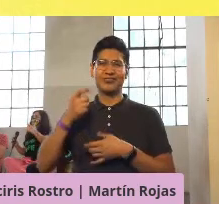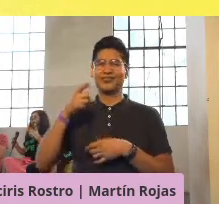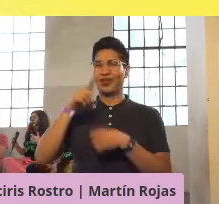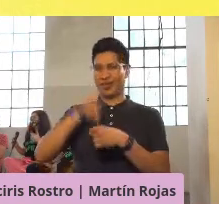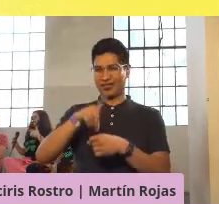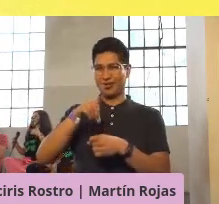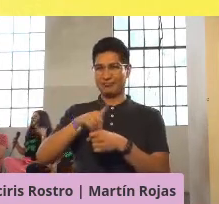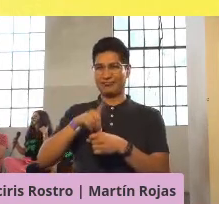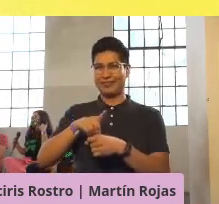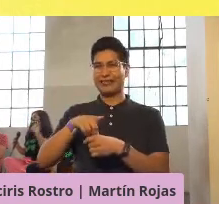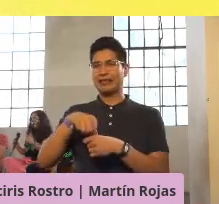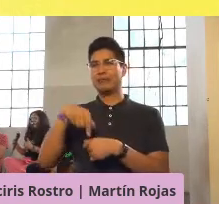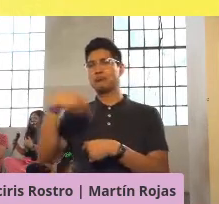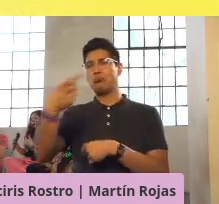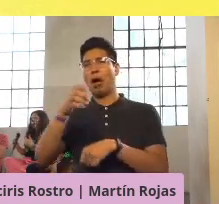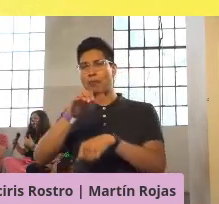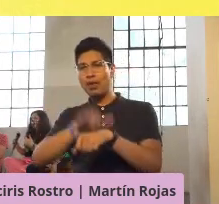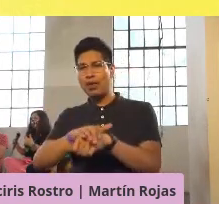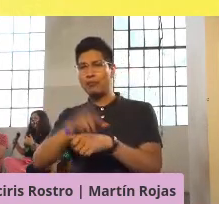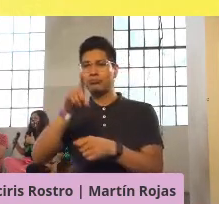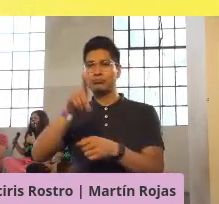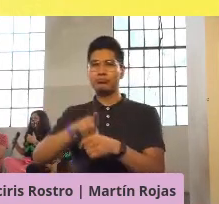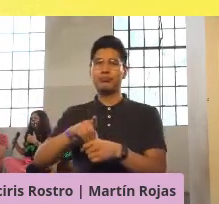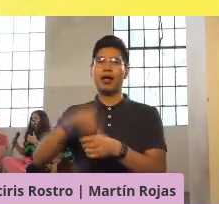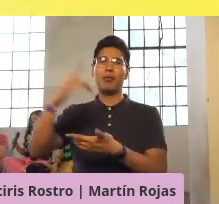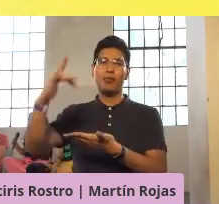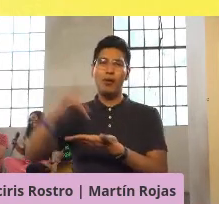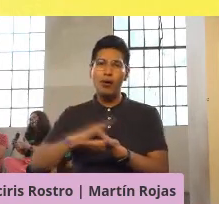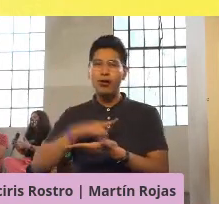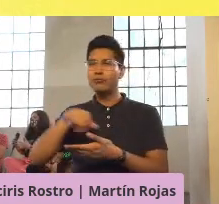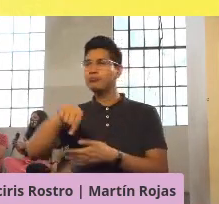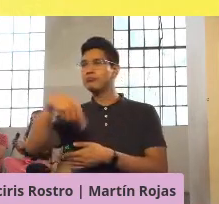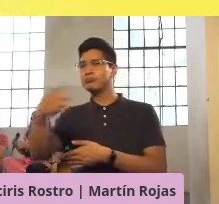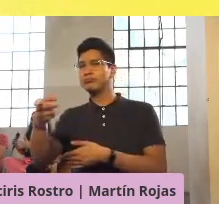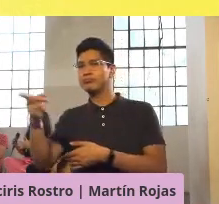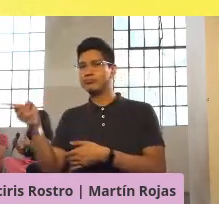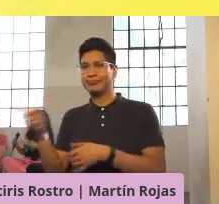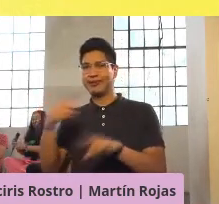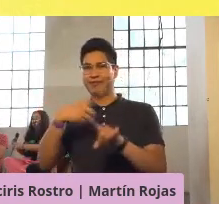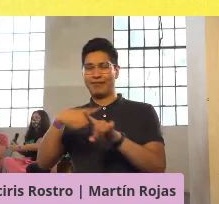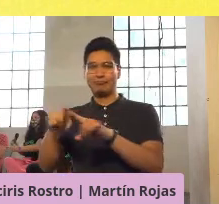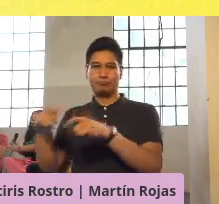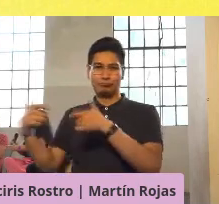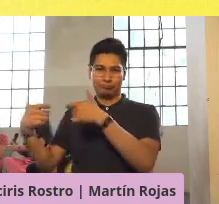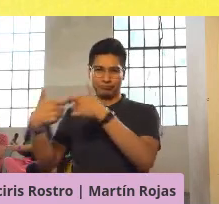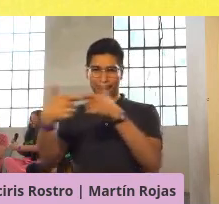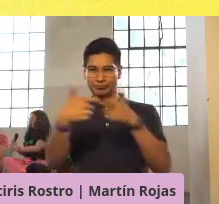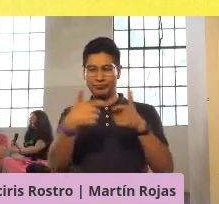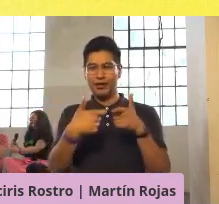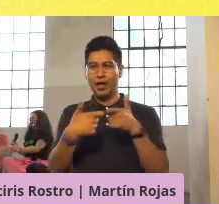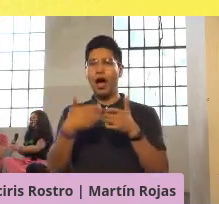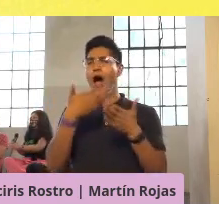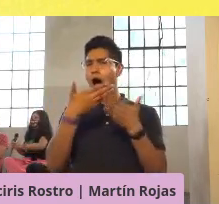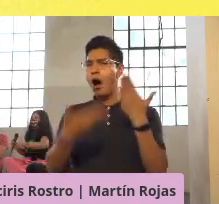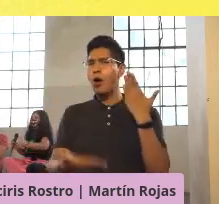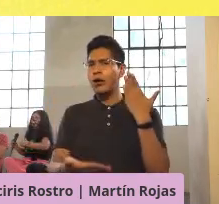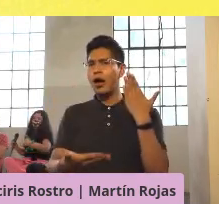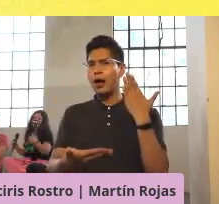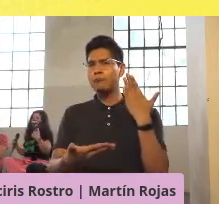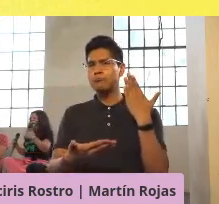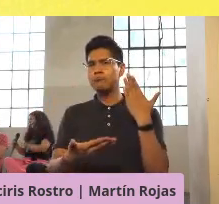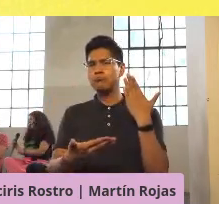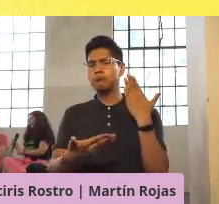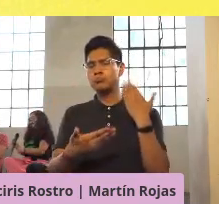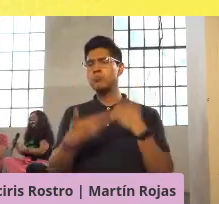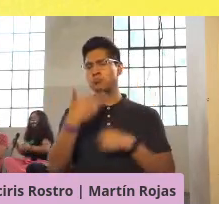la amiga, no sé qué, gente que se sumaba a la causa, y por ahora vamos en el día a día bien, y